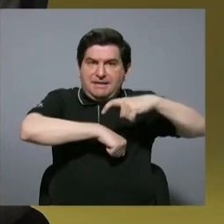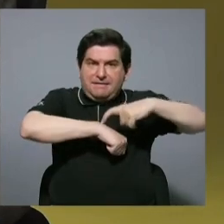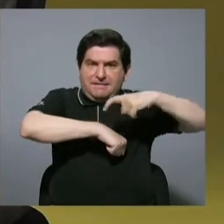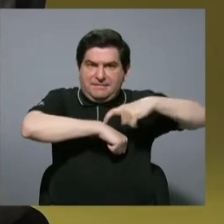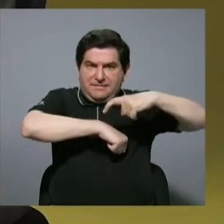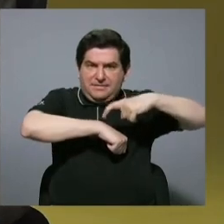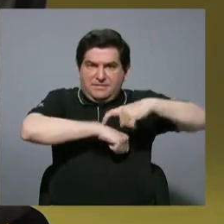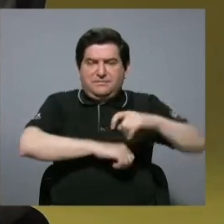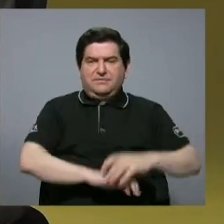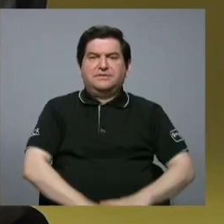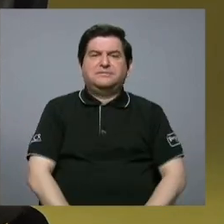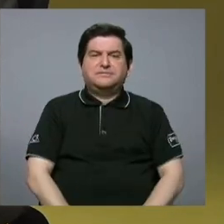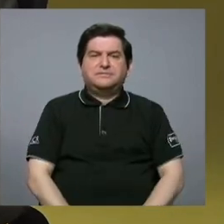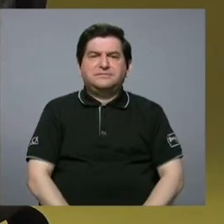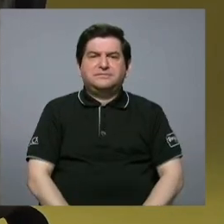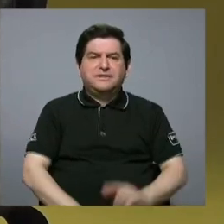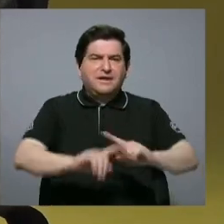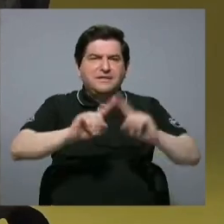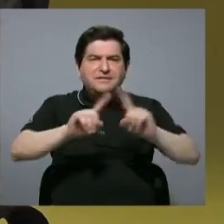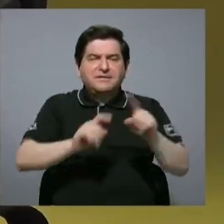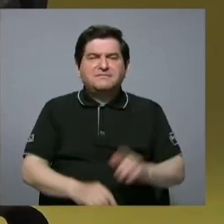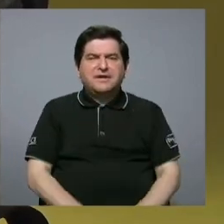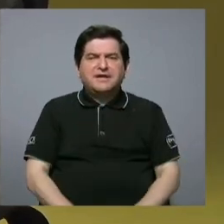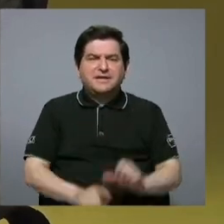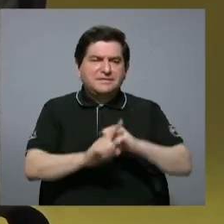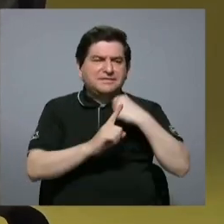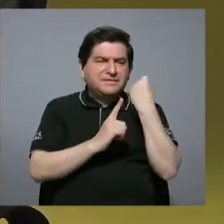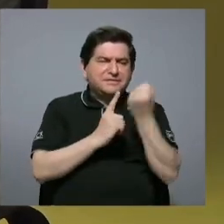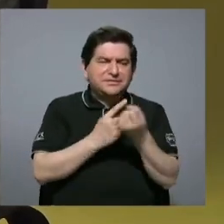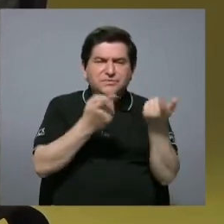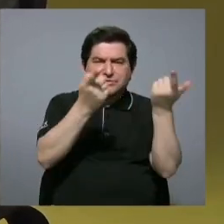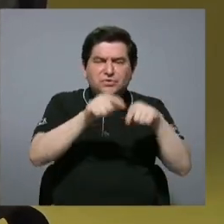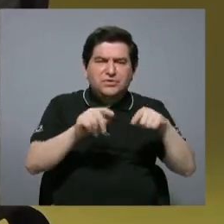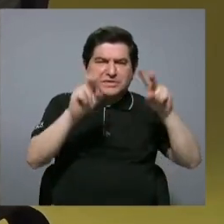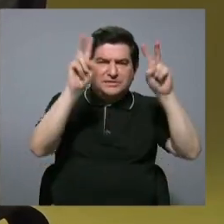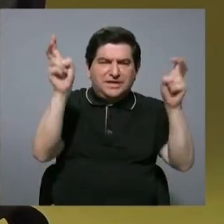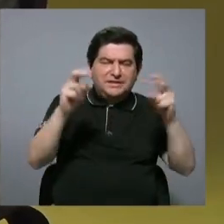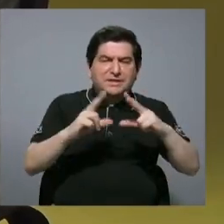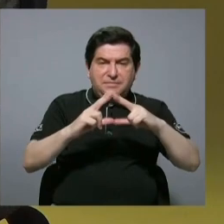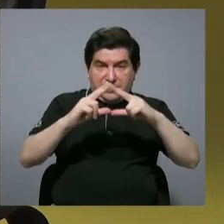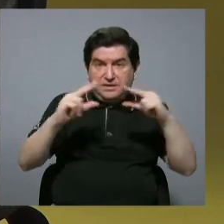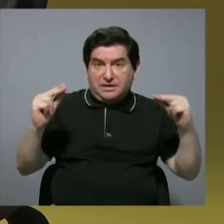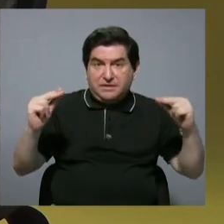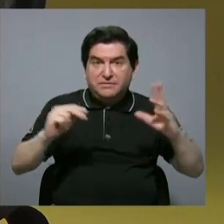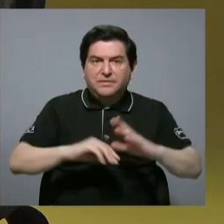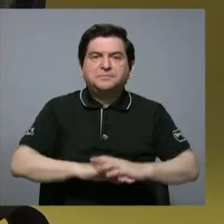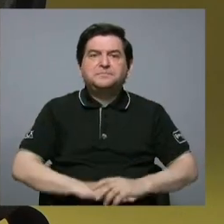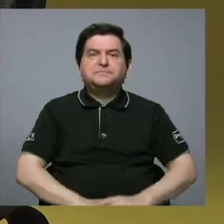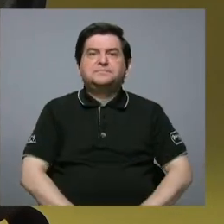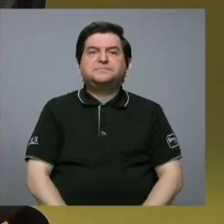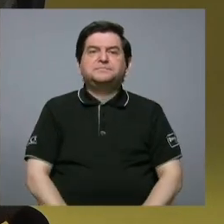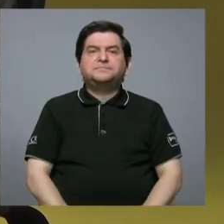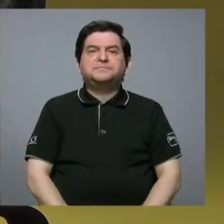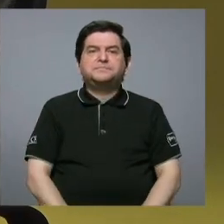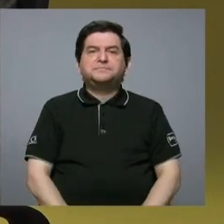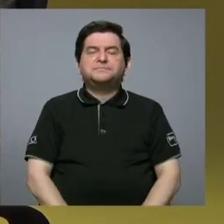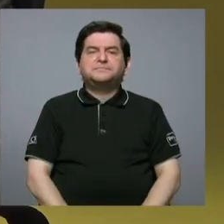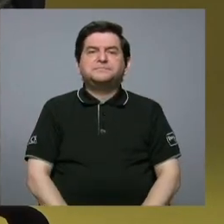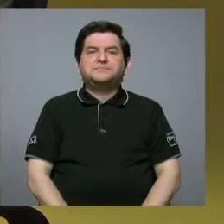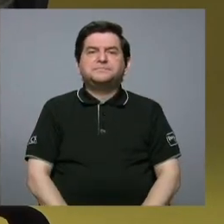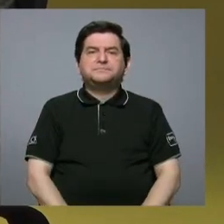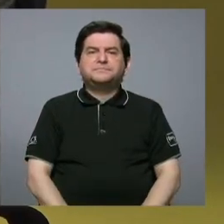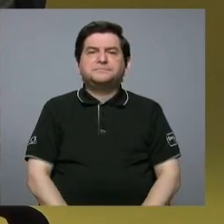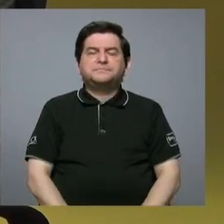las intervenciones que hay de pronto sobre este tema en Nicaragua, por ejemplo, ¿verdad? El punto es